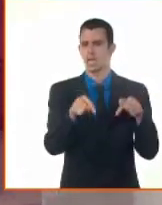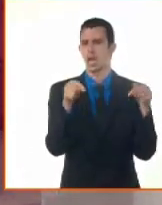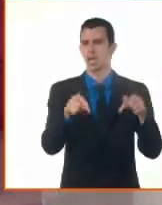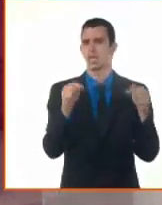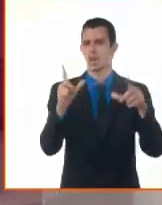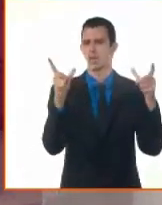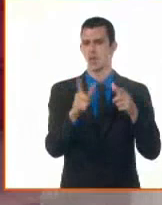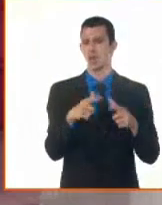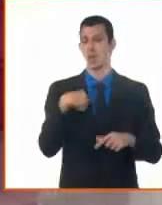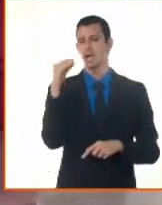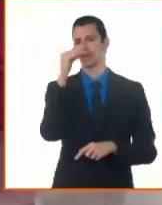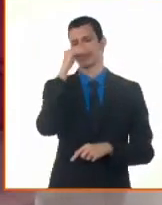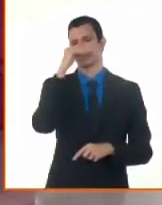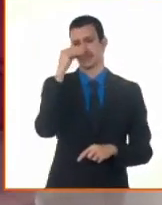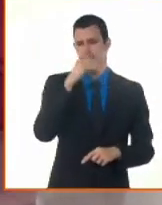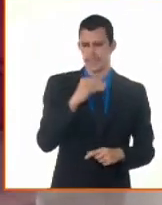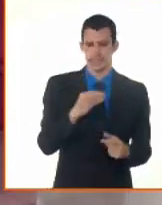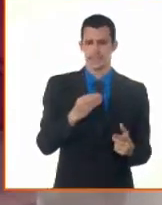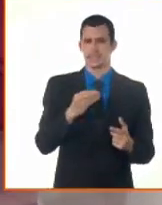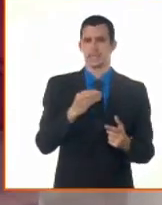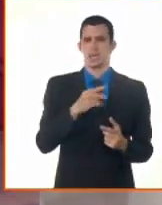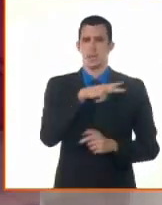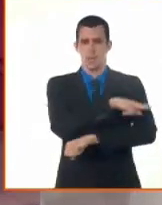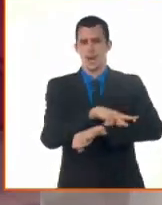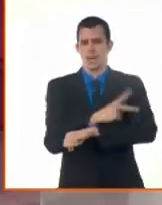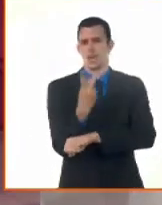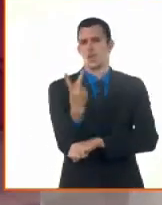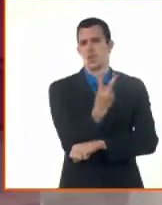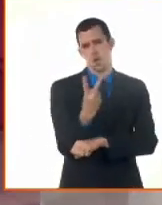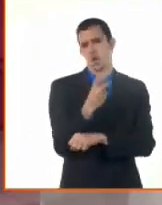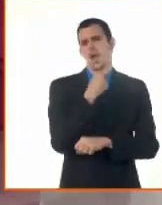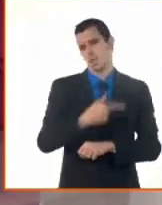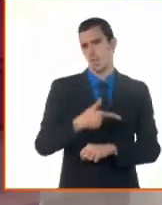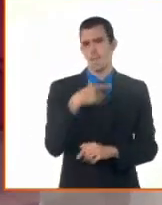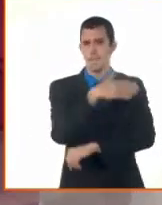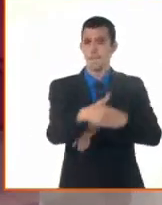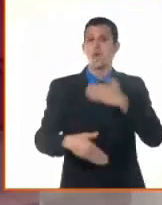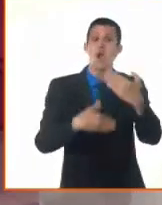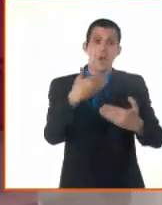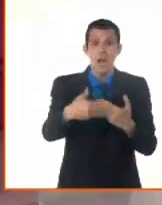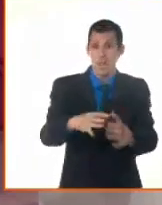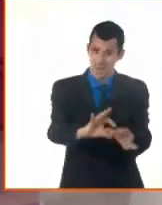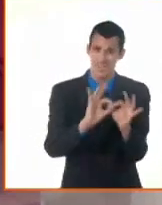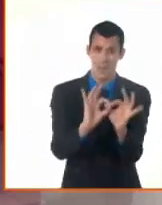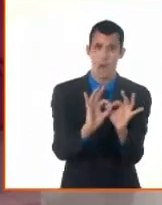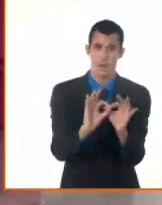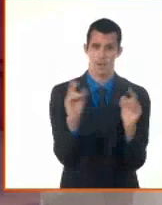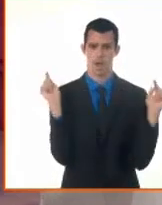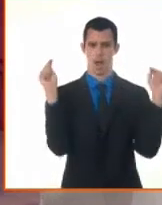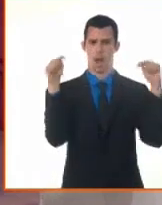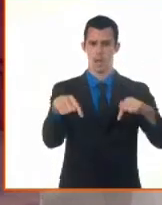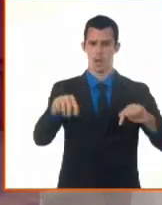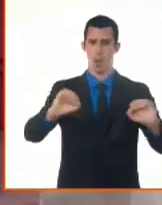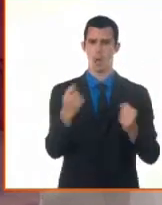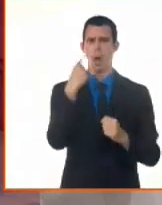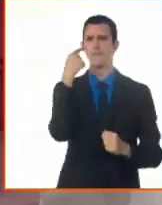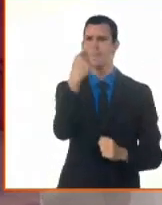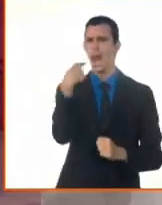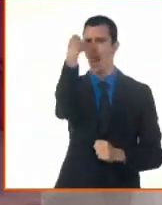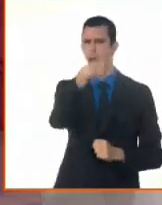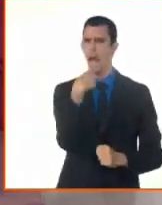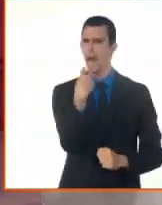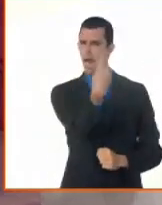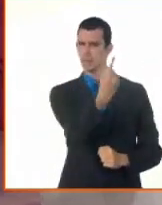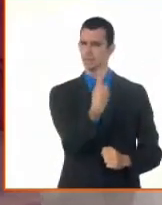articulaba determinadas propuestas En ese sentido y desde mi punto de vista no siempre tenía en cuenta